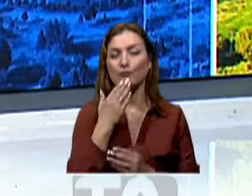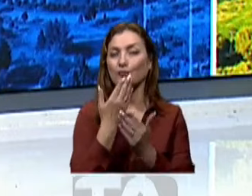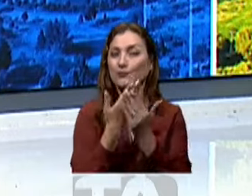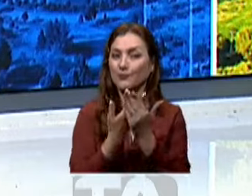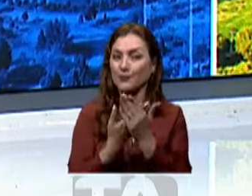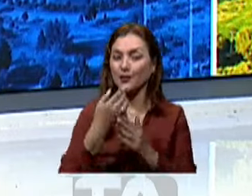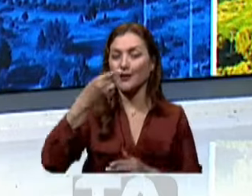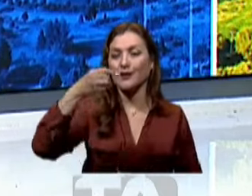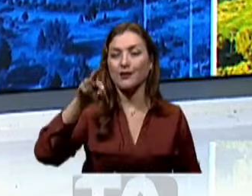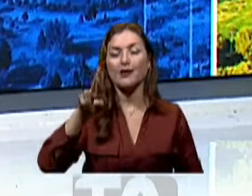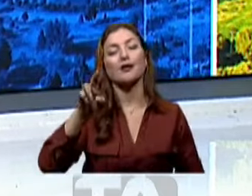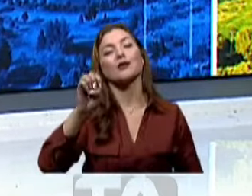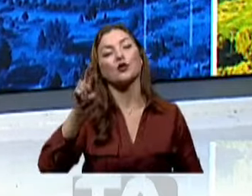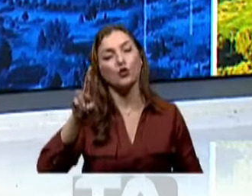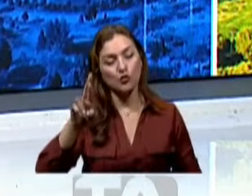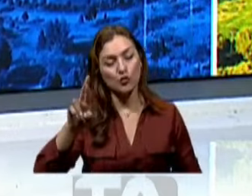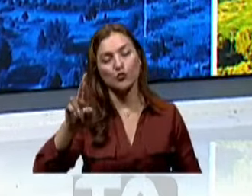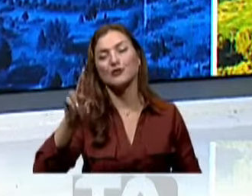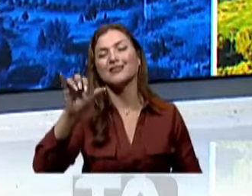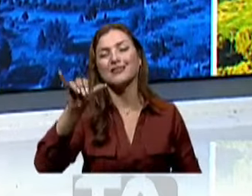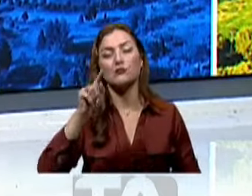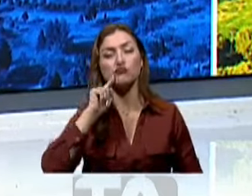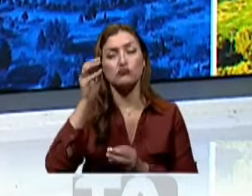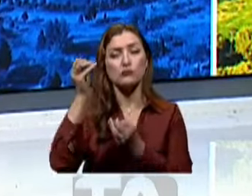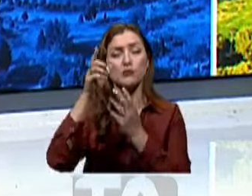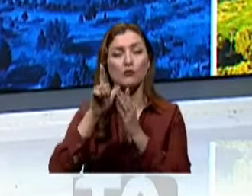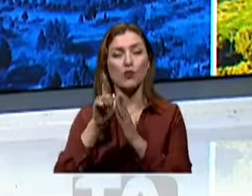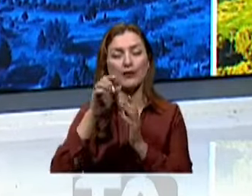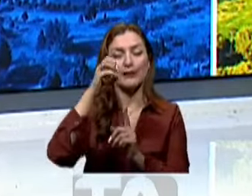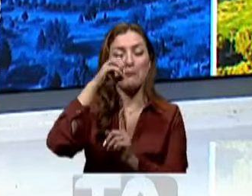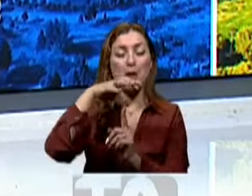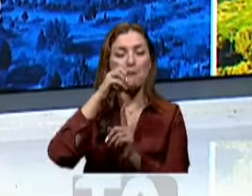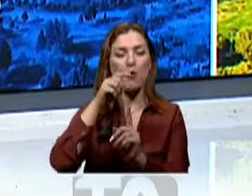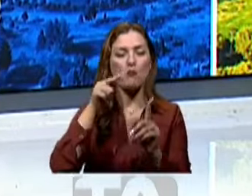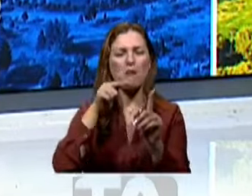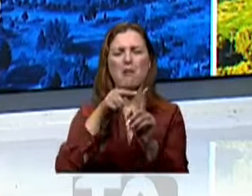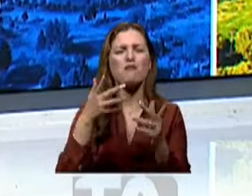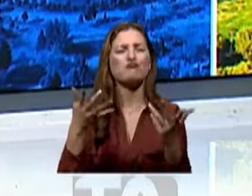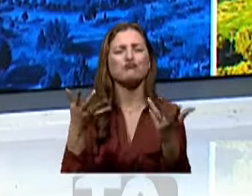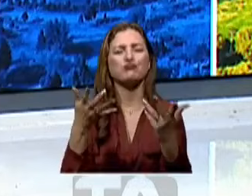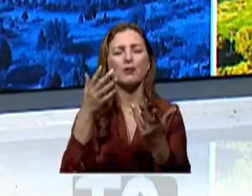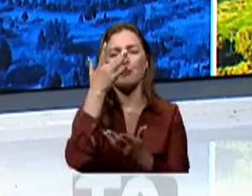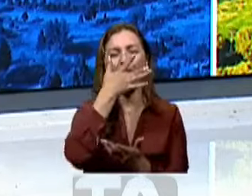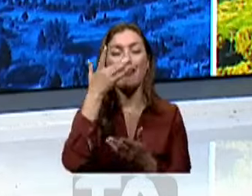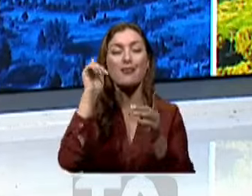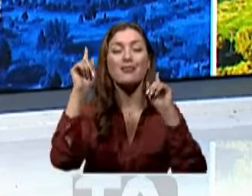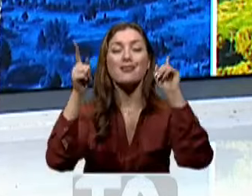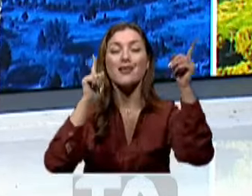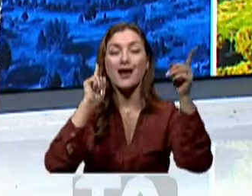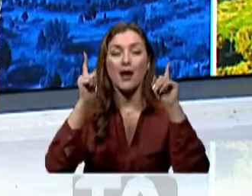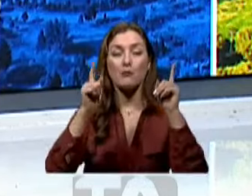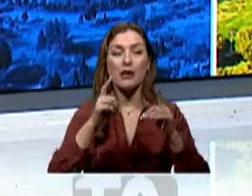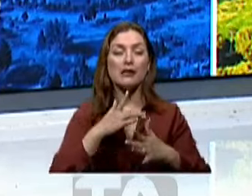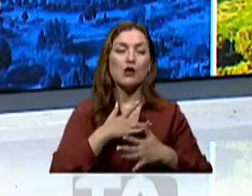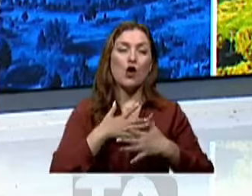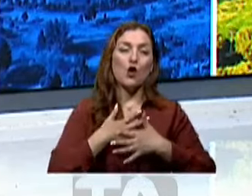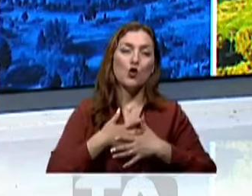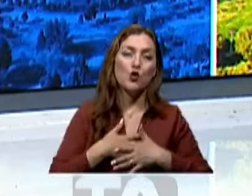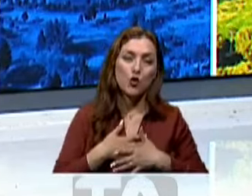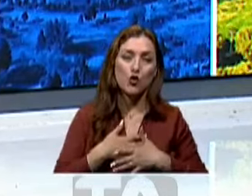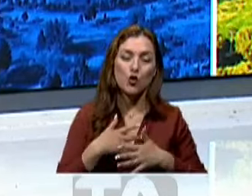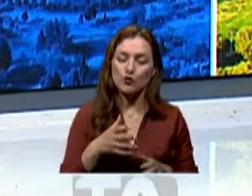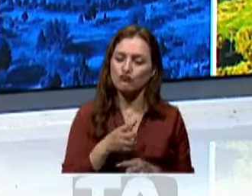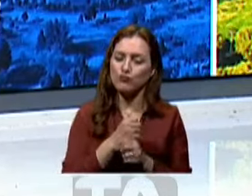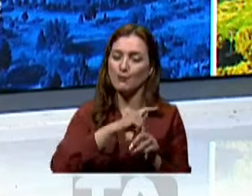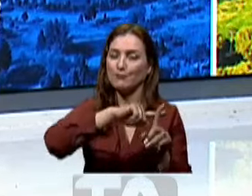Agradecemos a Gregory Rosero por su reporte. Estábamos en vivo y en directo desde Esmeraldas, en Atacames, donde nos alegra que los resultados